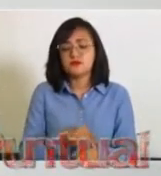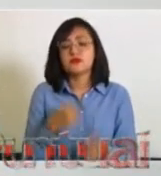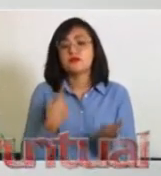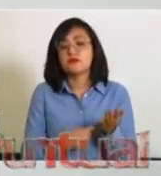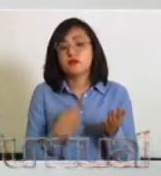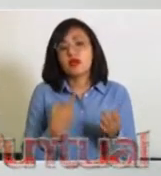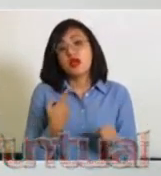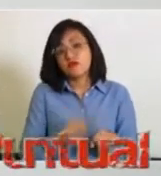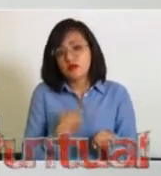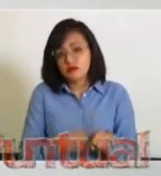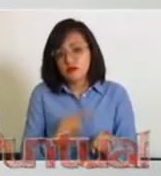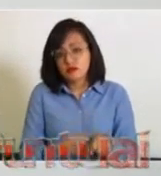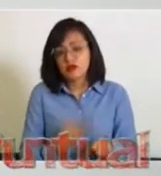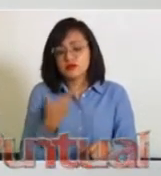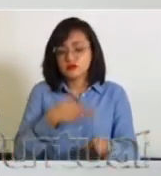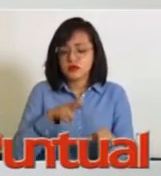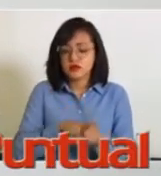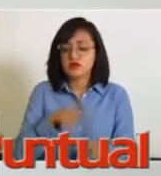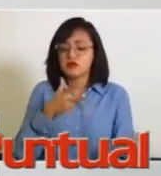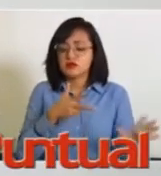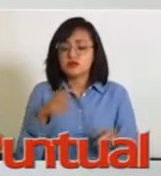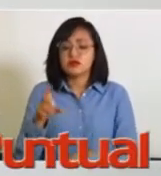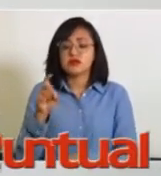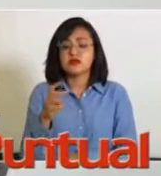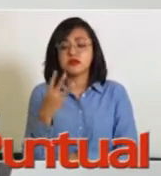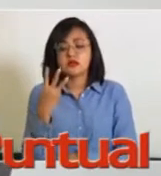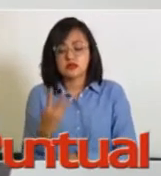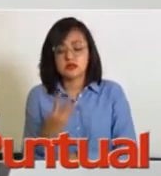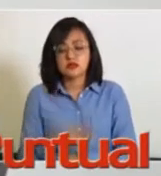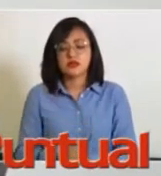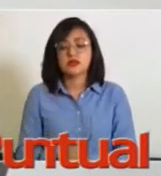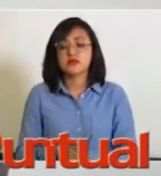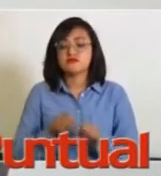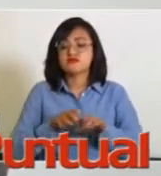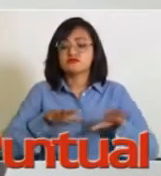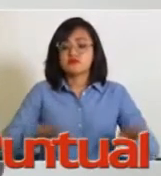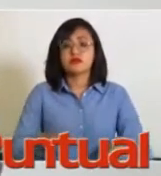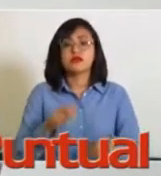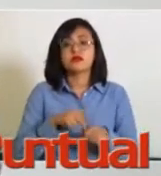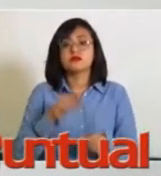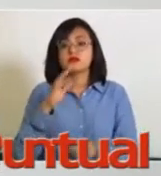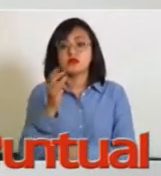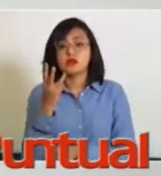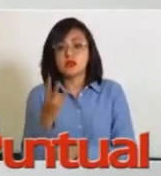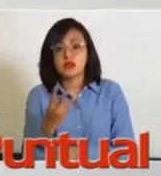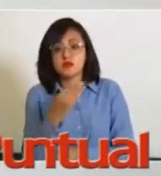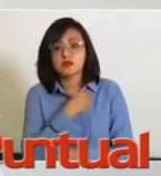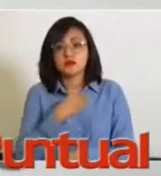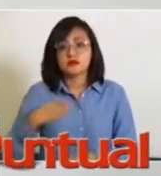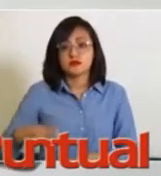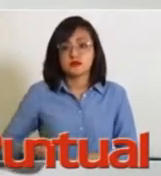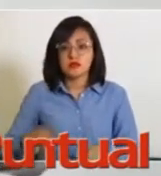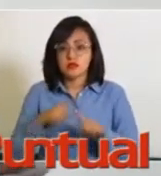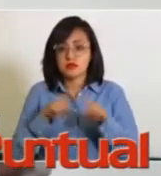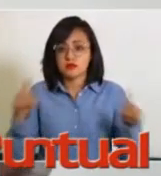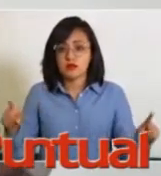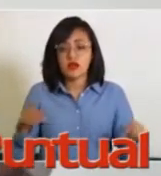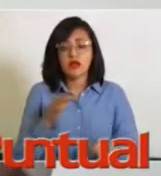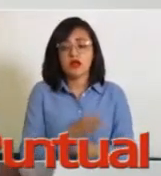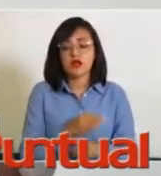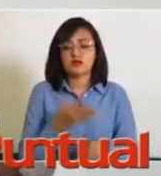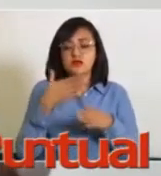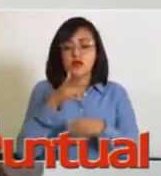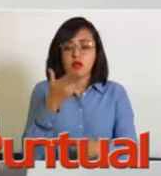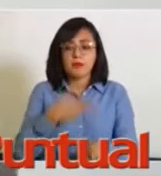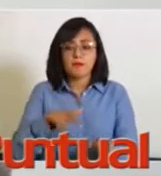ambulatorios y hospitalizados, 833, distribuidos en 53 municipios. En lo que respecta a